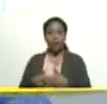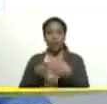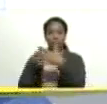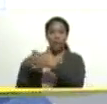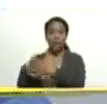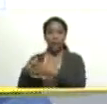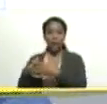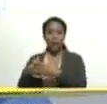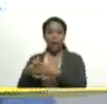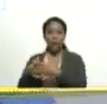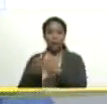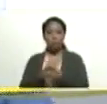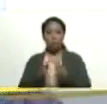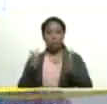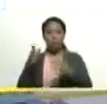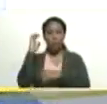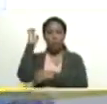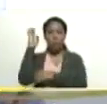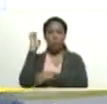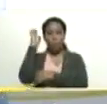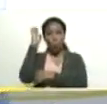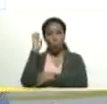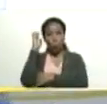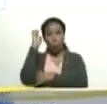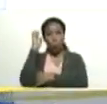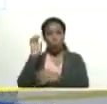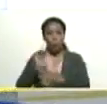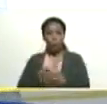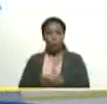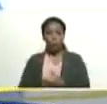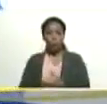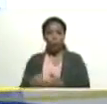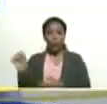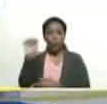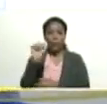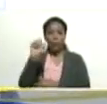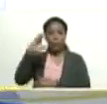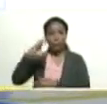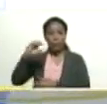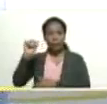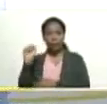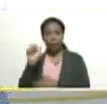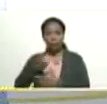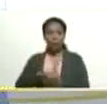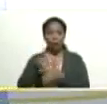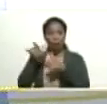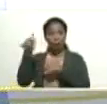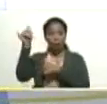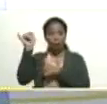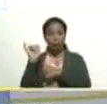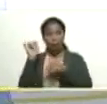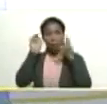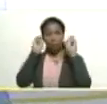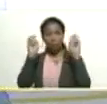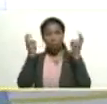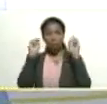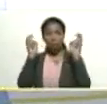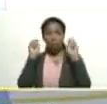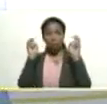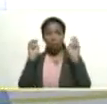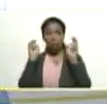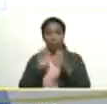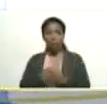grandes certificadoras de Europa, la CQI y la SCA. Allí está la doctora Luz Estela